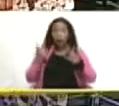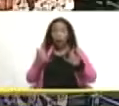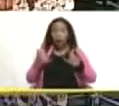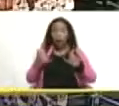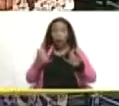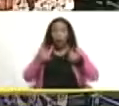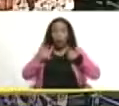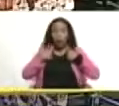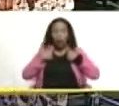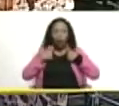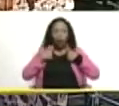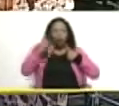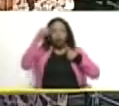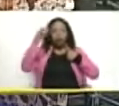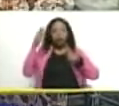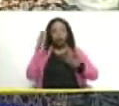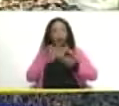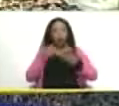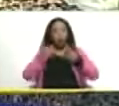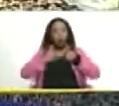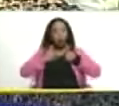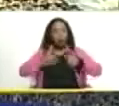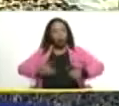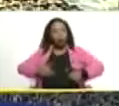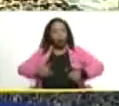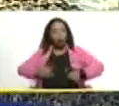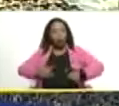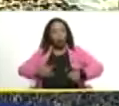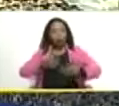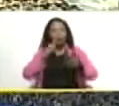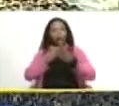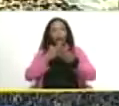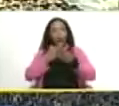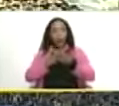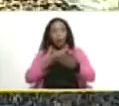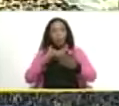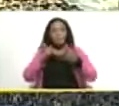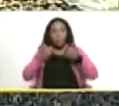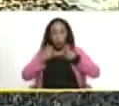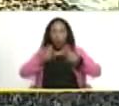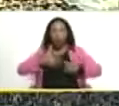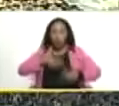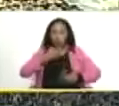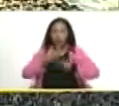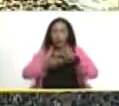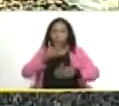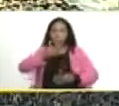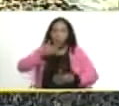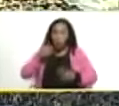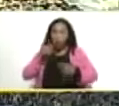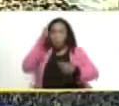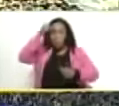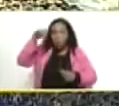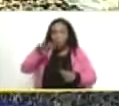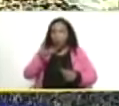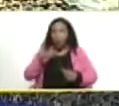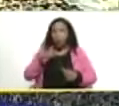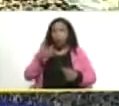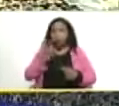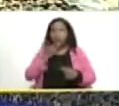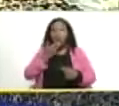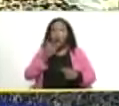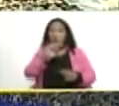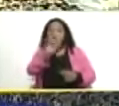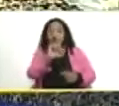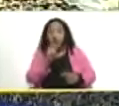Siempre podemos parir más. Siempre podemos parir mejorías para nuestro pueblo. Si no, no hubiéramos resistido